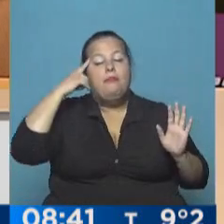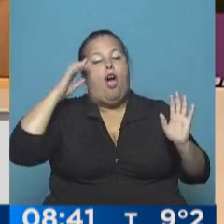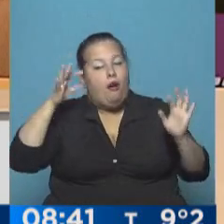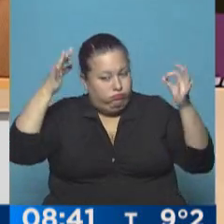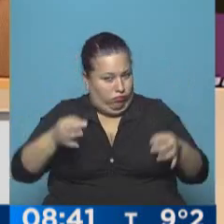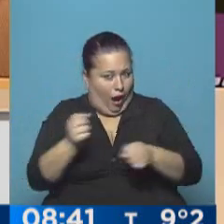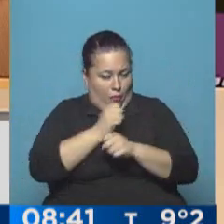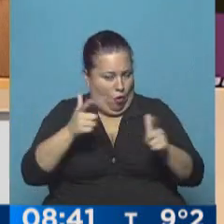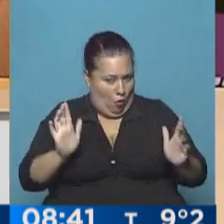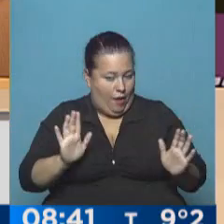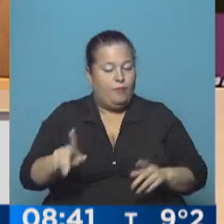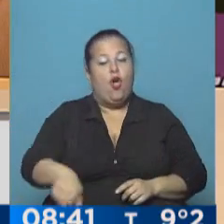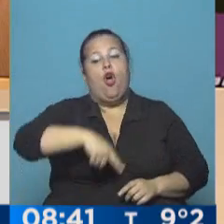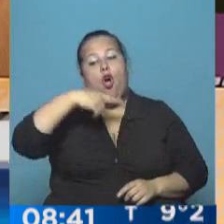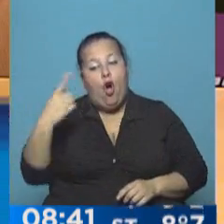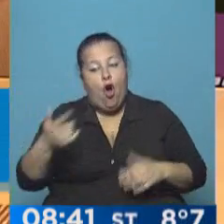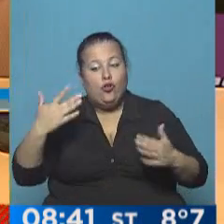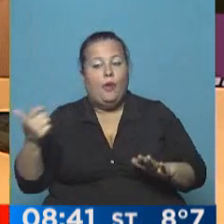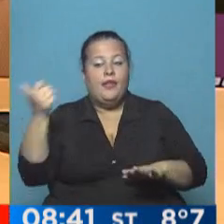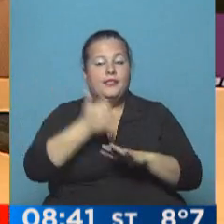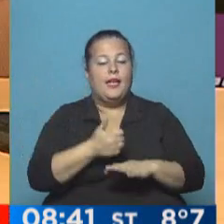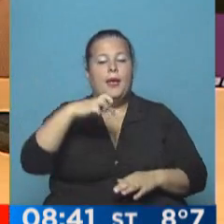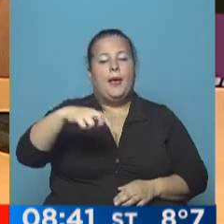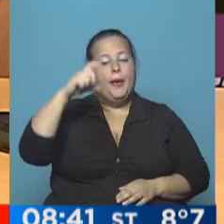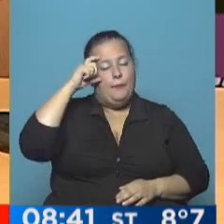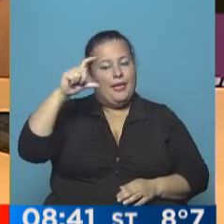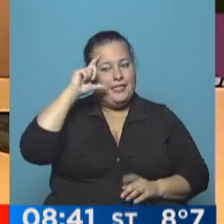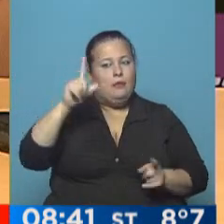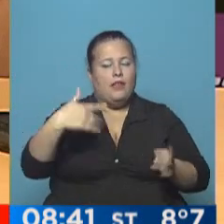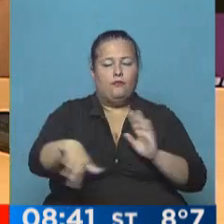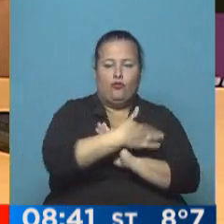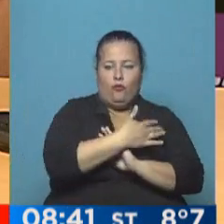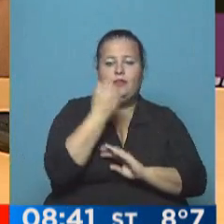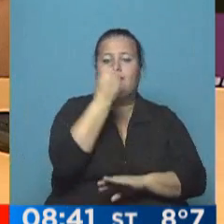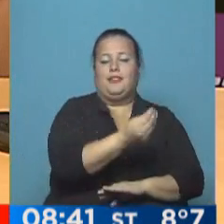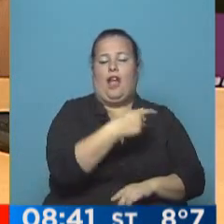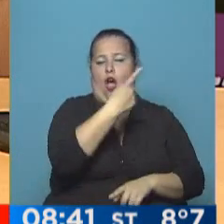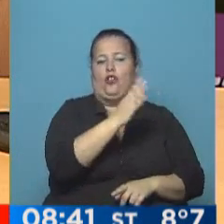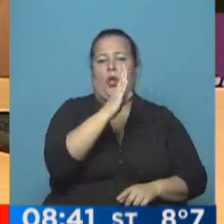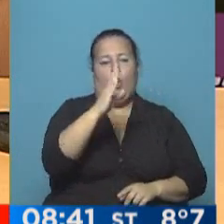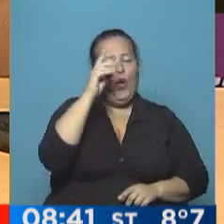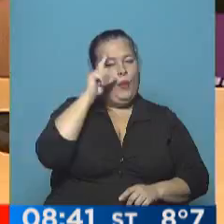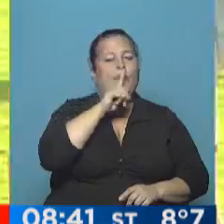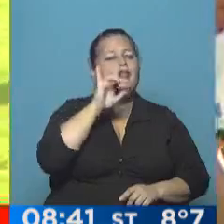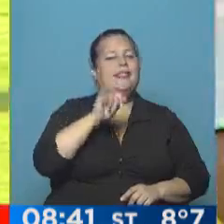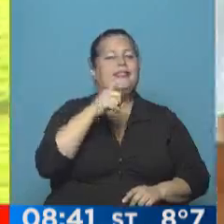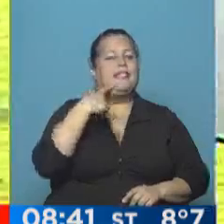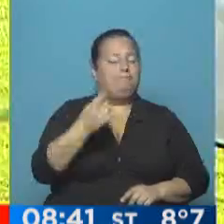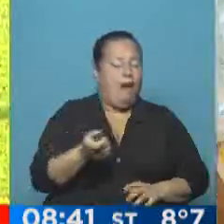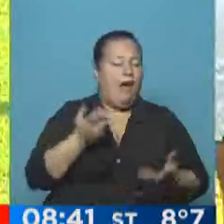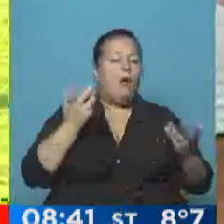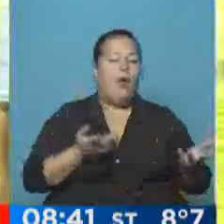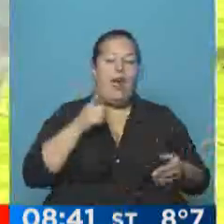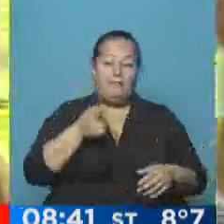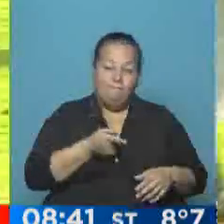Bueno, otro que podría ocupar esa posición es Germán Pesela, pero también se fue. Claro. Ya es jugador del Betis de España. Claro. Entonces,